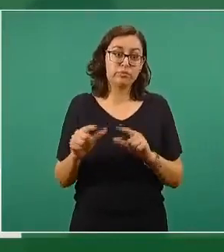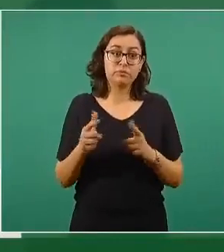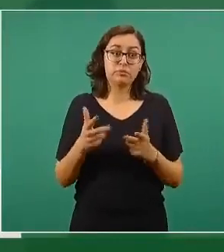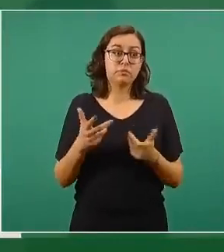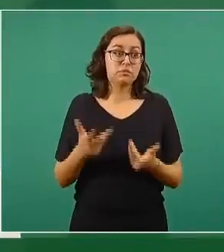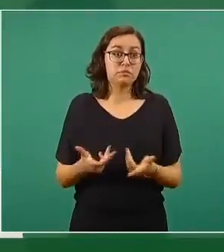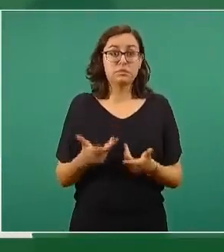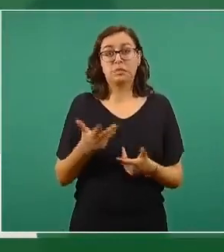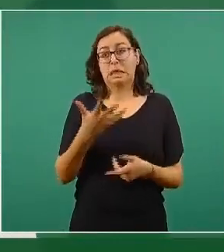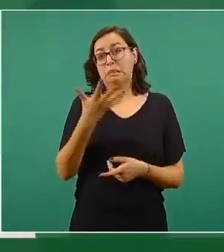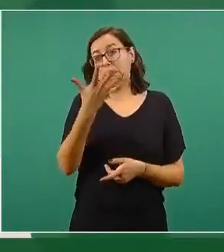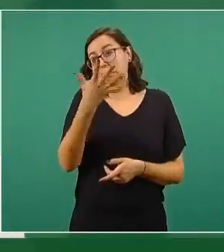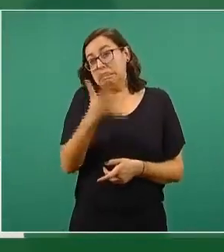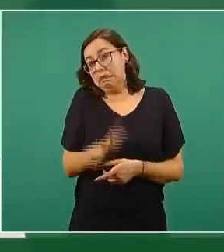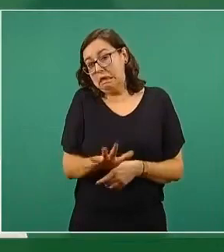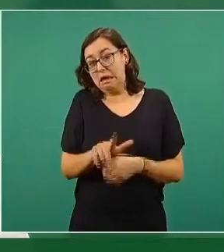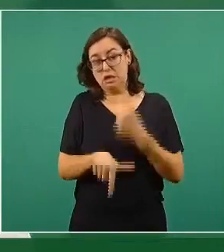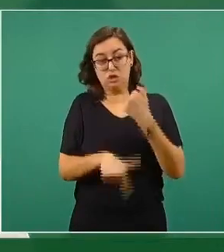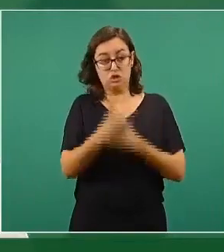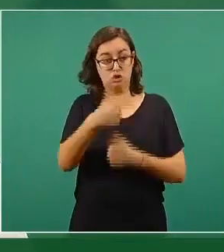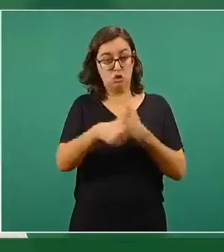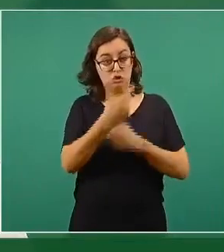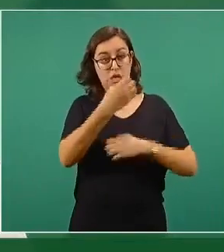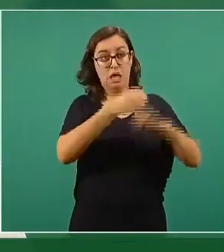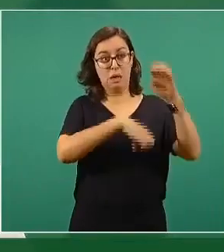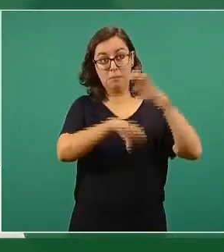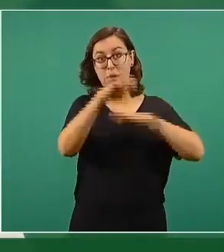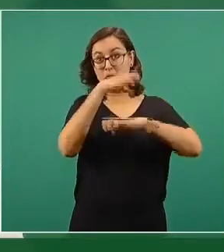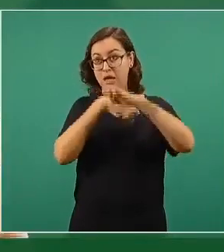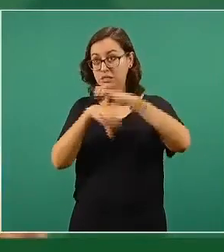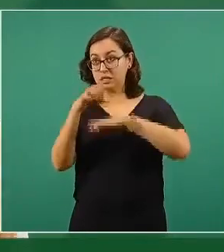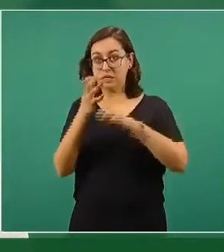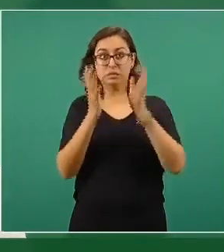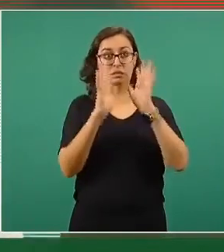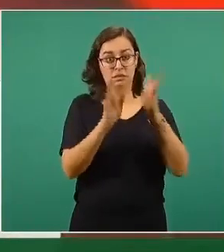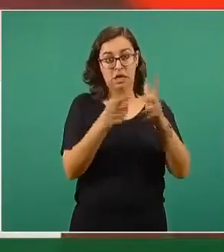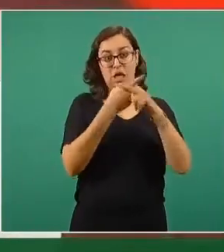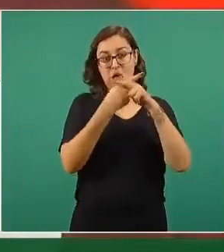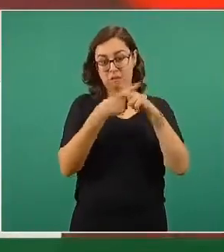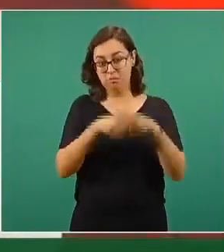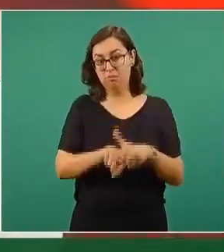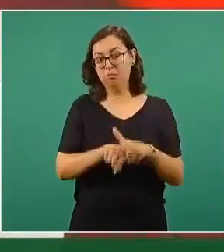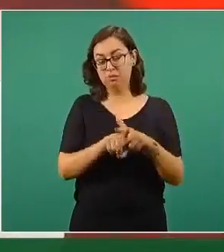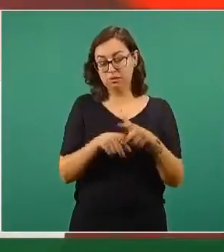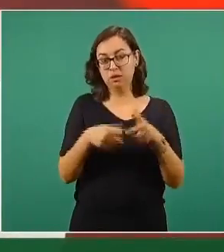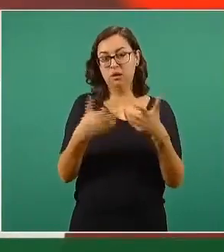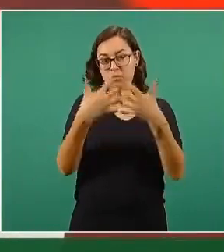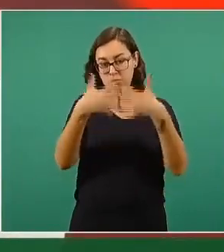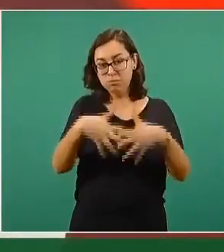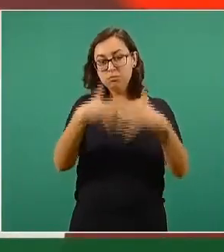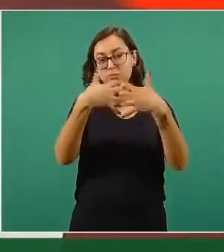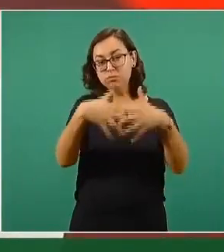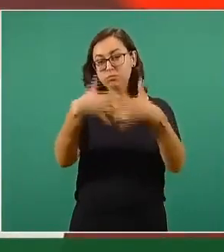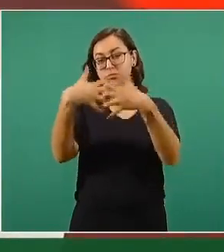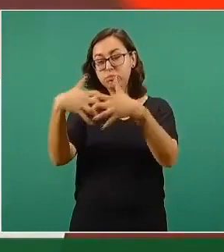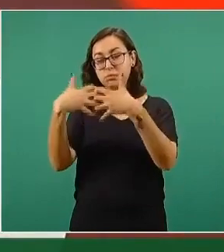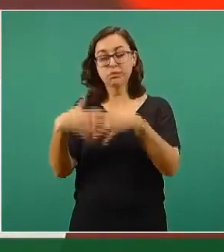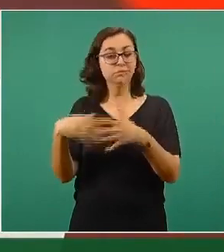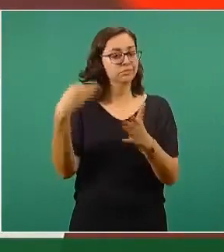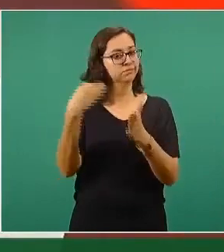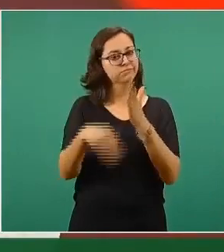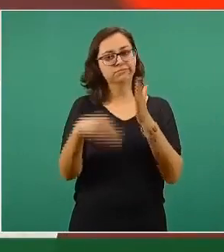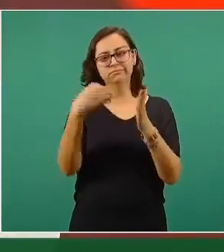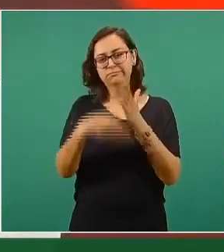12 compañías capaces de producir vacunas. Falta muchísimo para llegar a las necesidades mundiales y, por lo